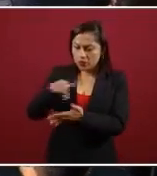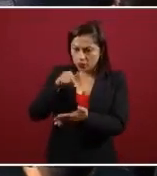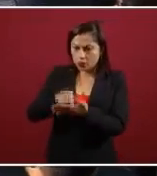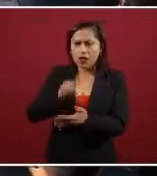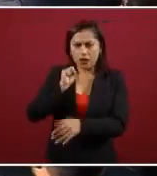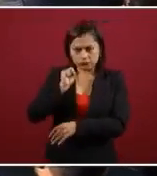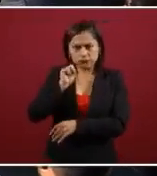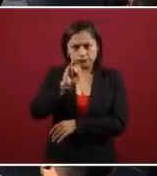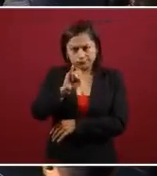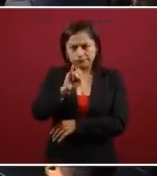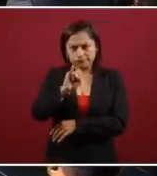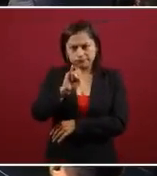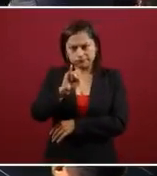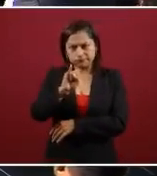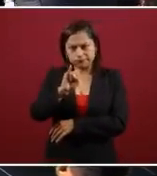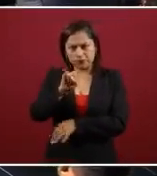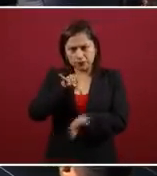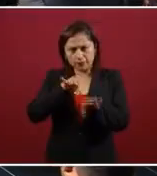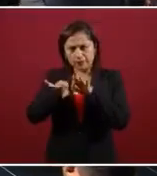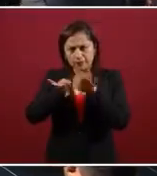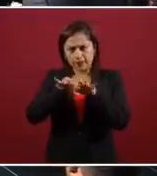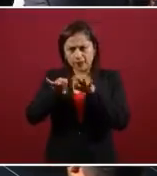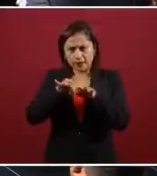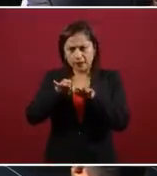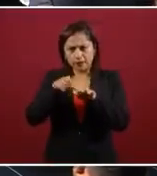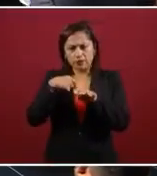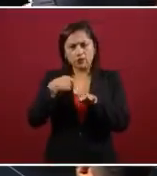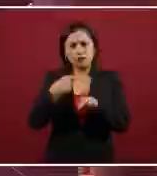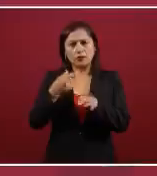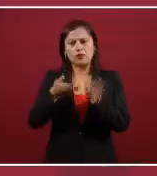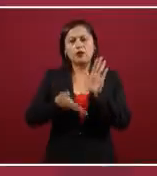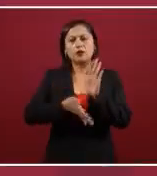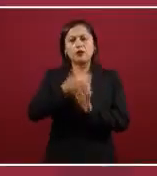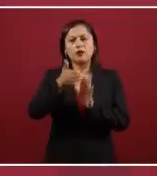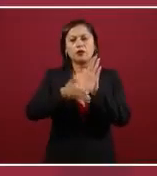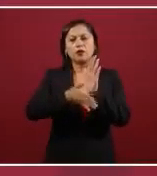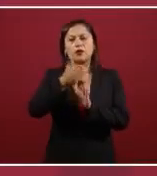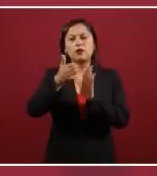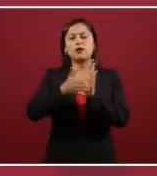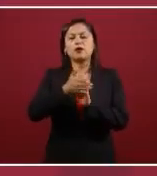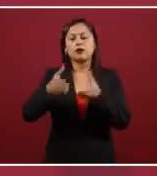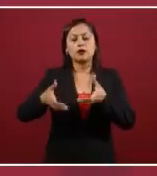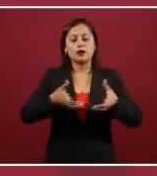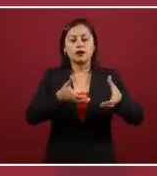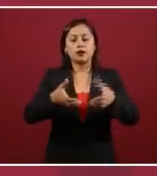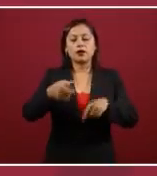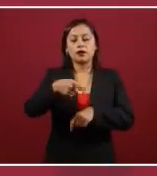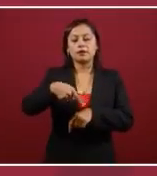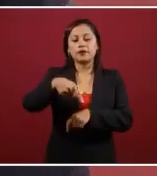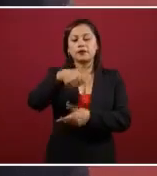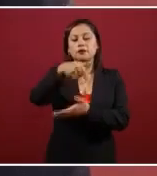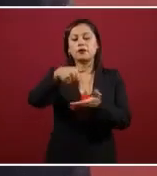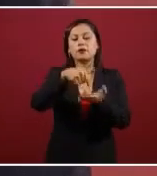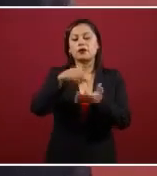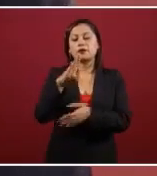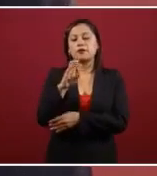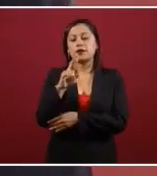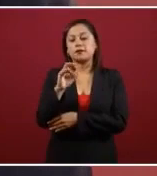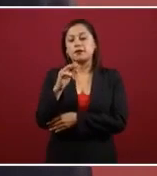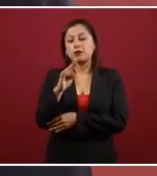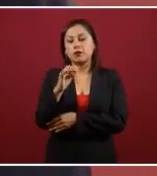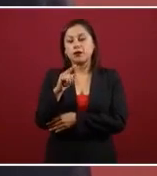estamos haciendo el camino de Badiraguato a Guadalupe y